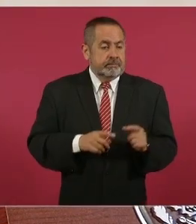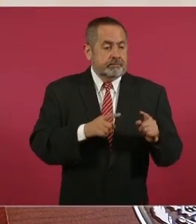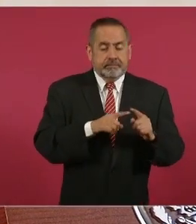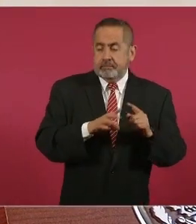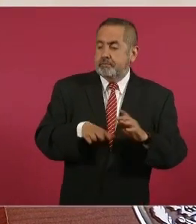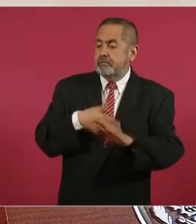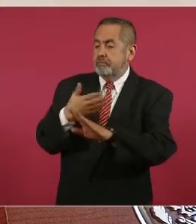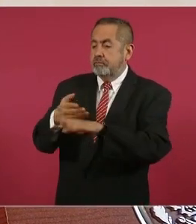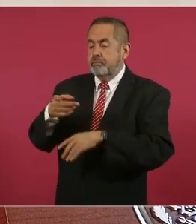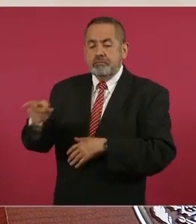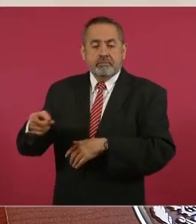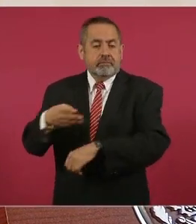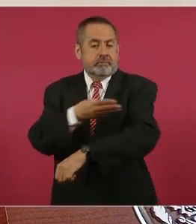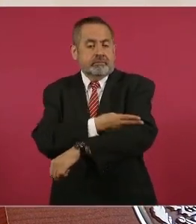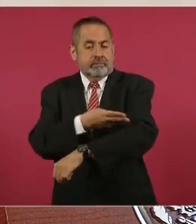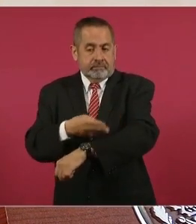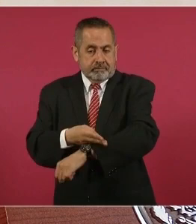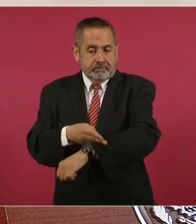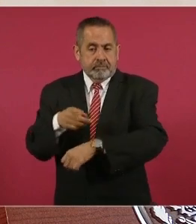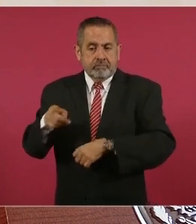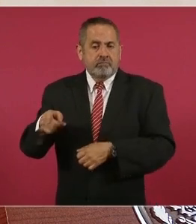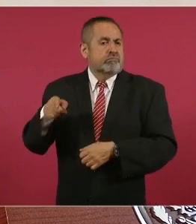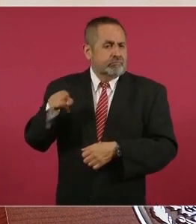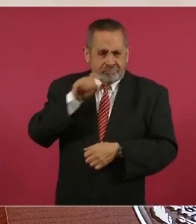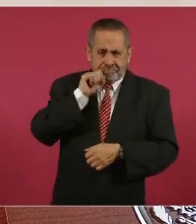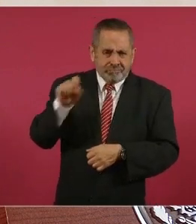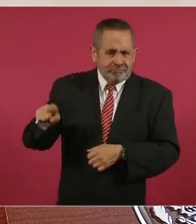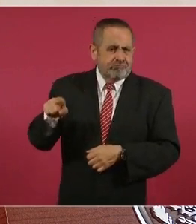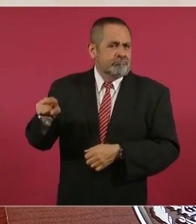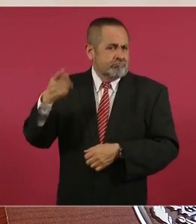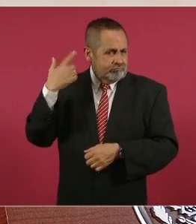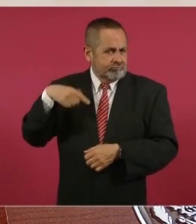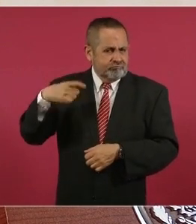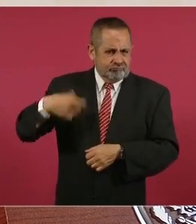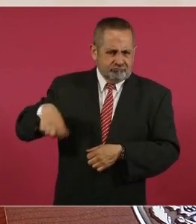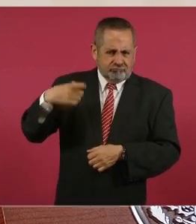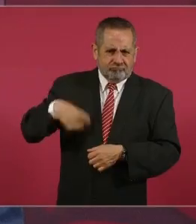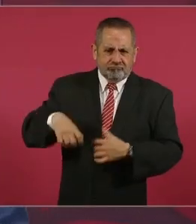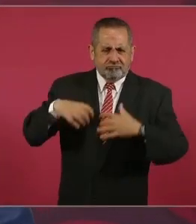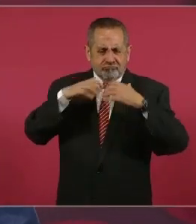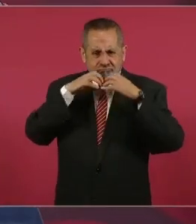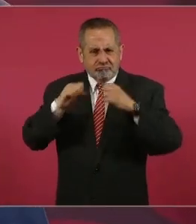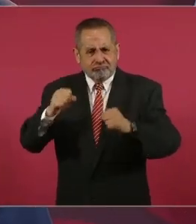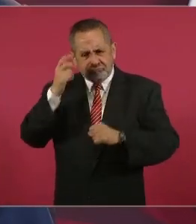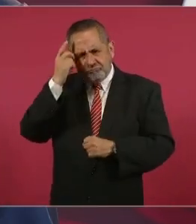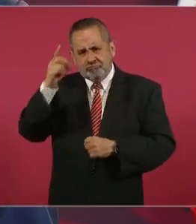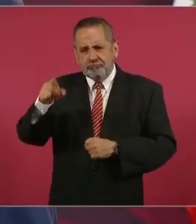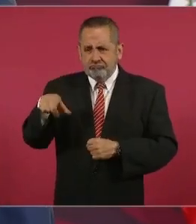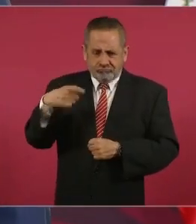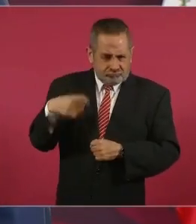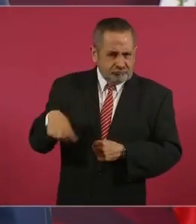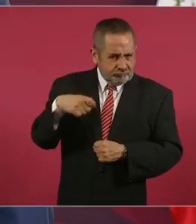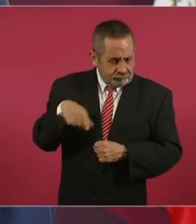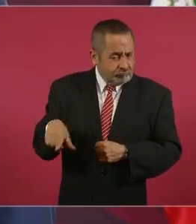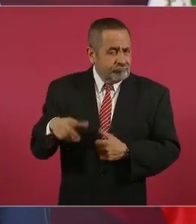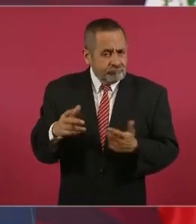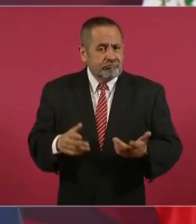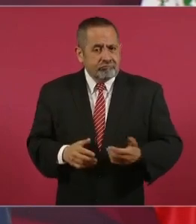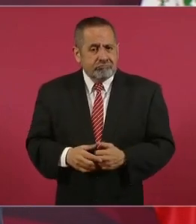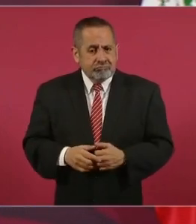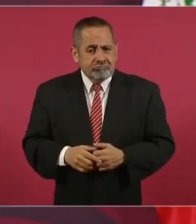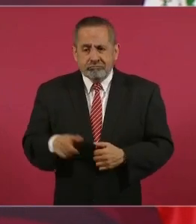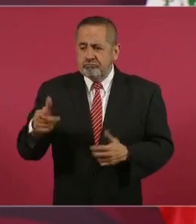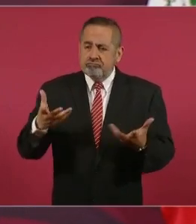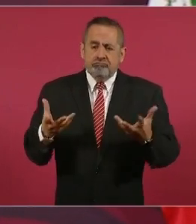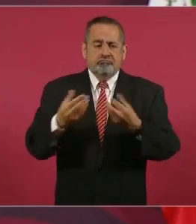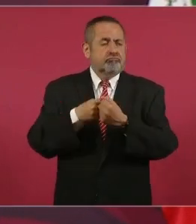Francisco I. Madero, que era hacendado, que pertenecía a las